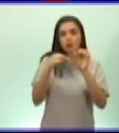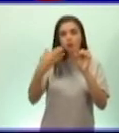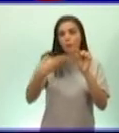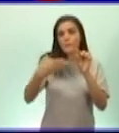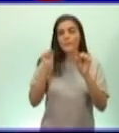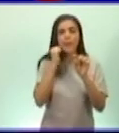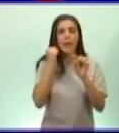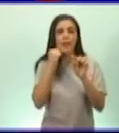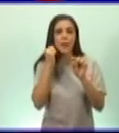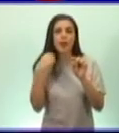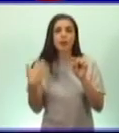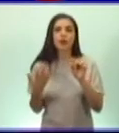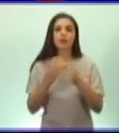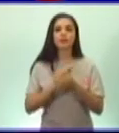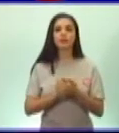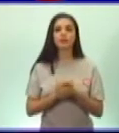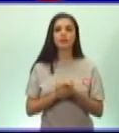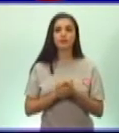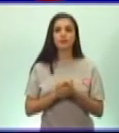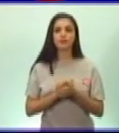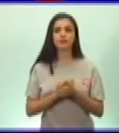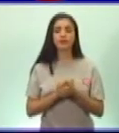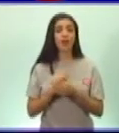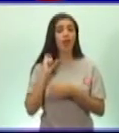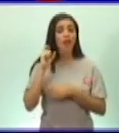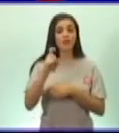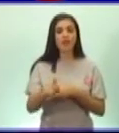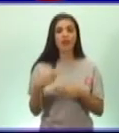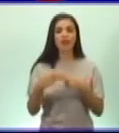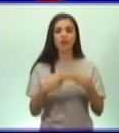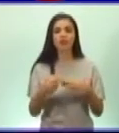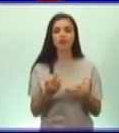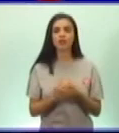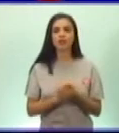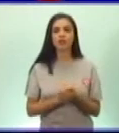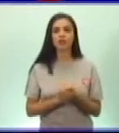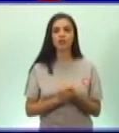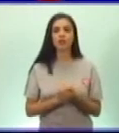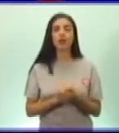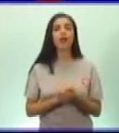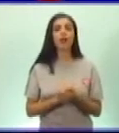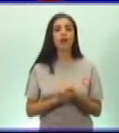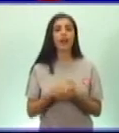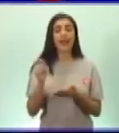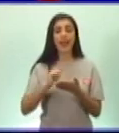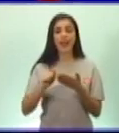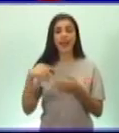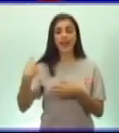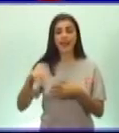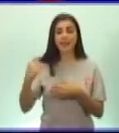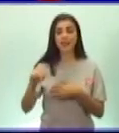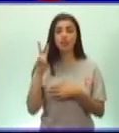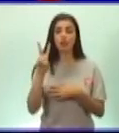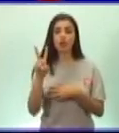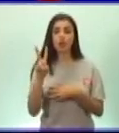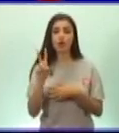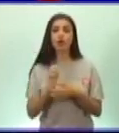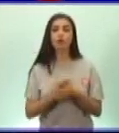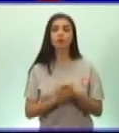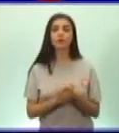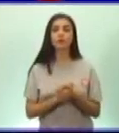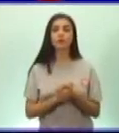Y por último, van a realizar la actividad 2 de la página